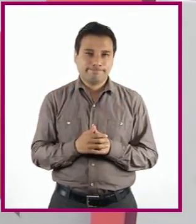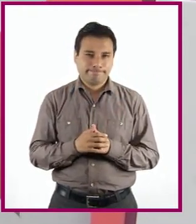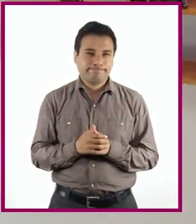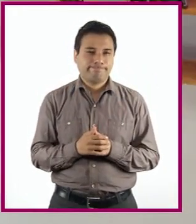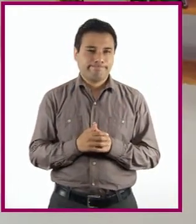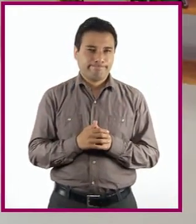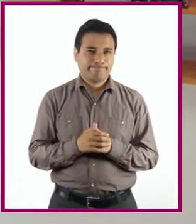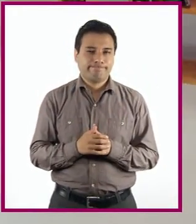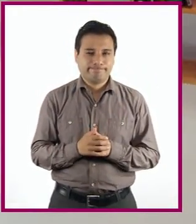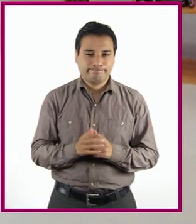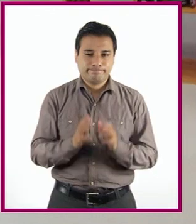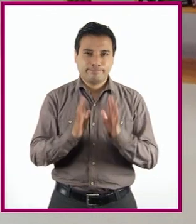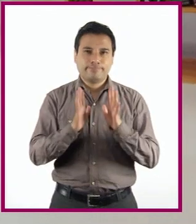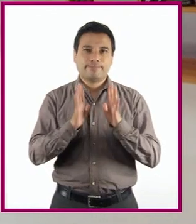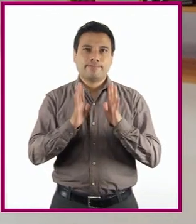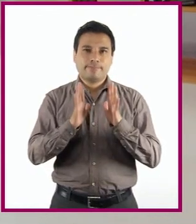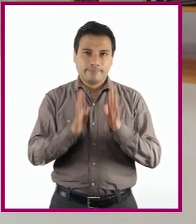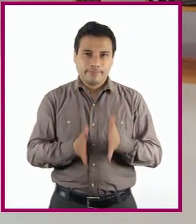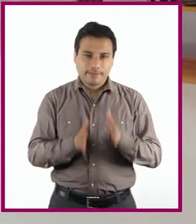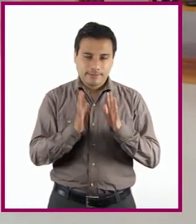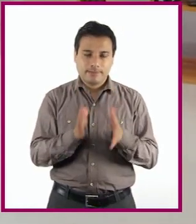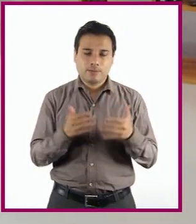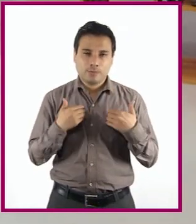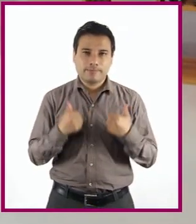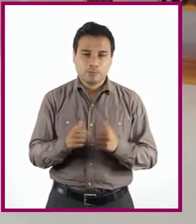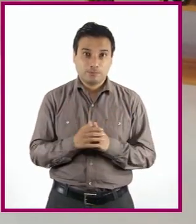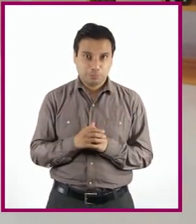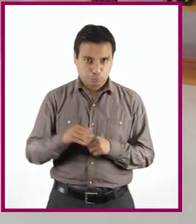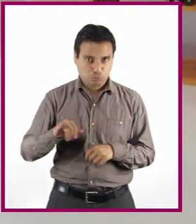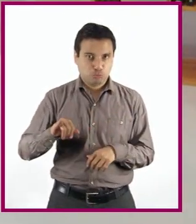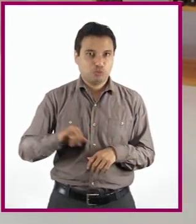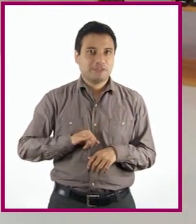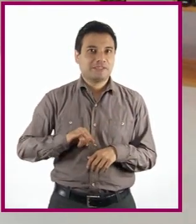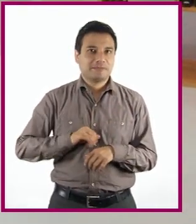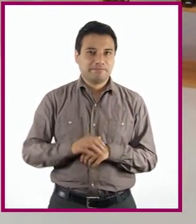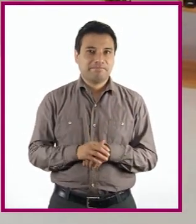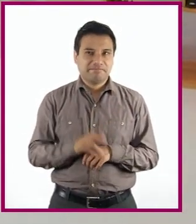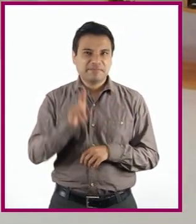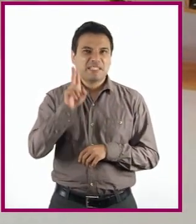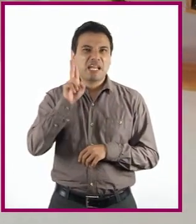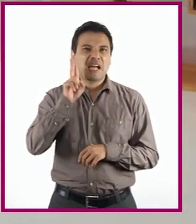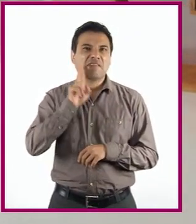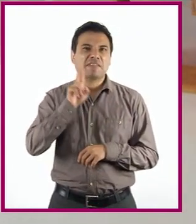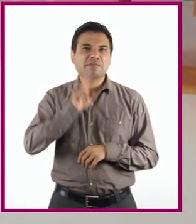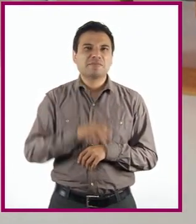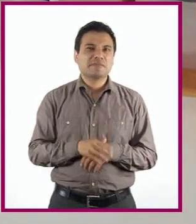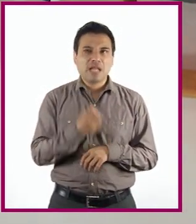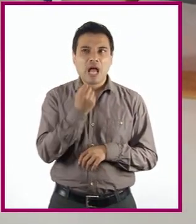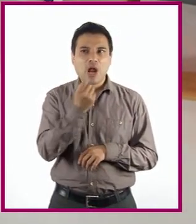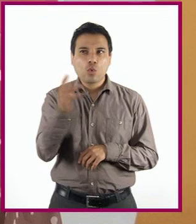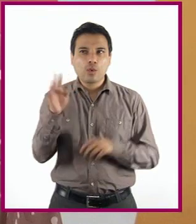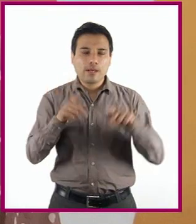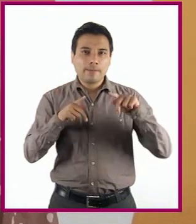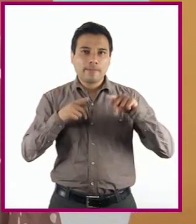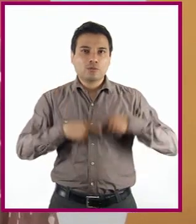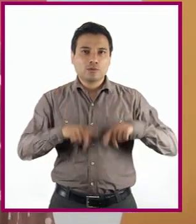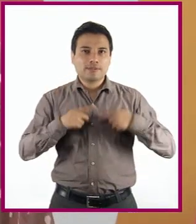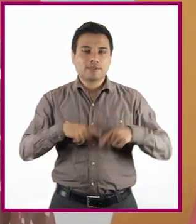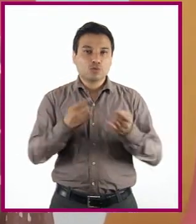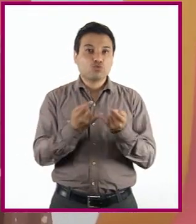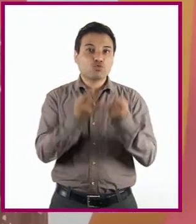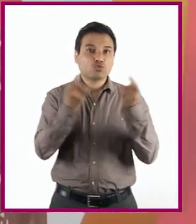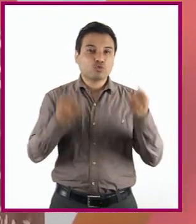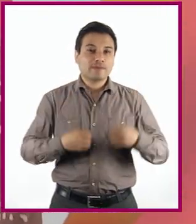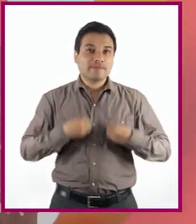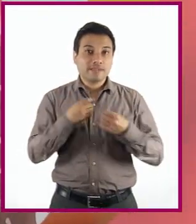la verdad, se me hace interesante conocer lo que escriben algunos personajes sobre sí mismos.